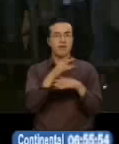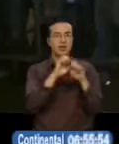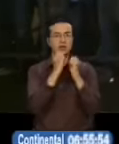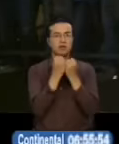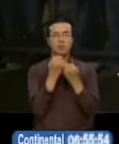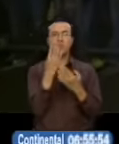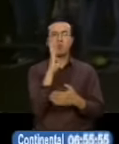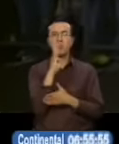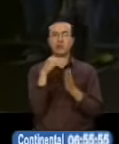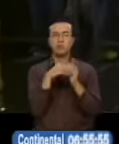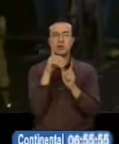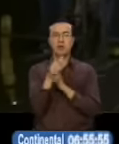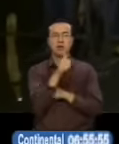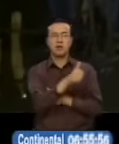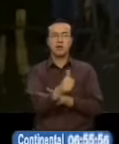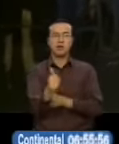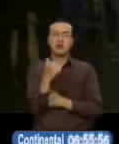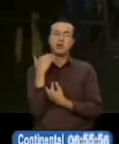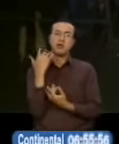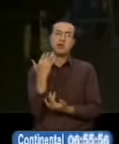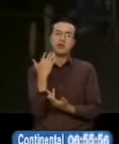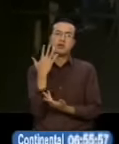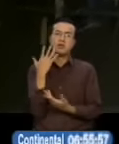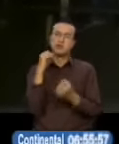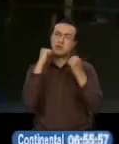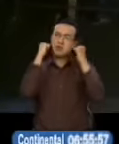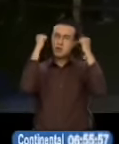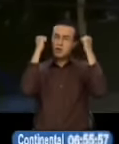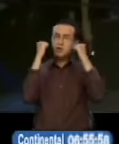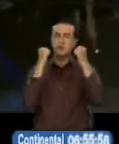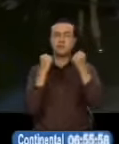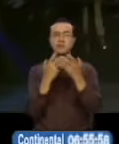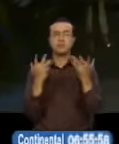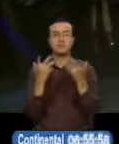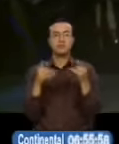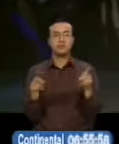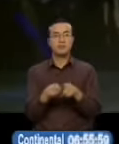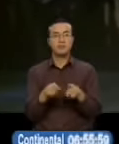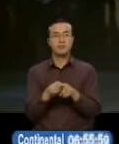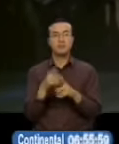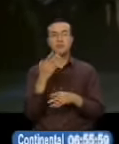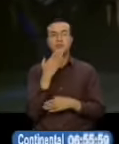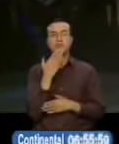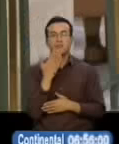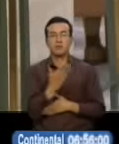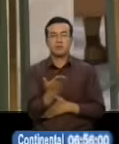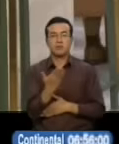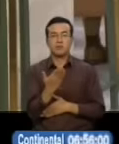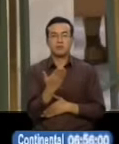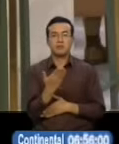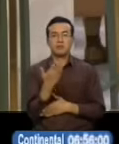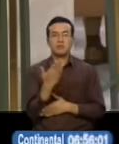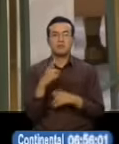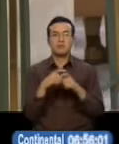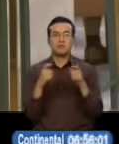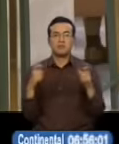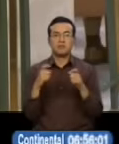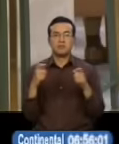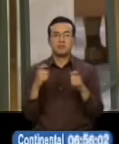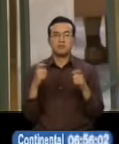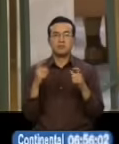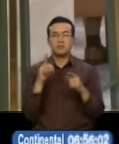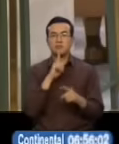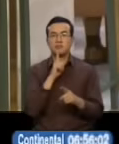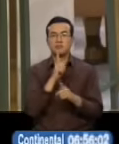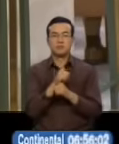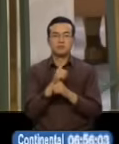más de 4.000 personas, no solo aguardando por sus ídolos, no solo para uparlo, sino también en búsqueda de lo que después significarán las entradas para el compromiso de esta gran